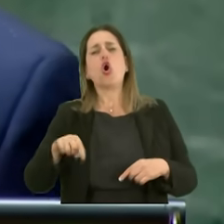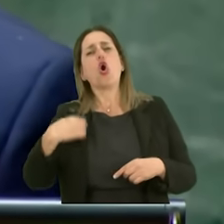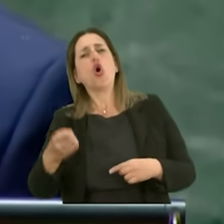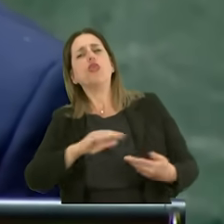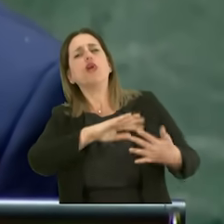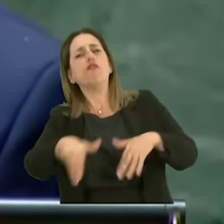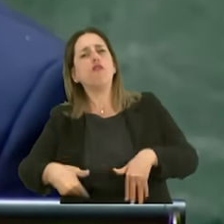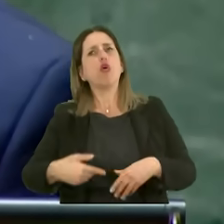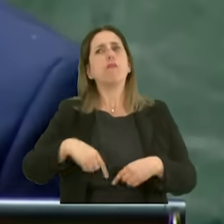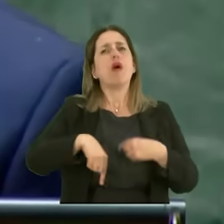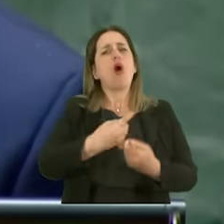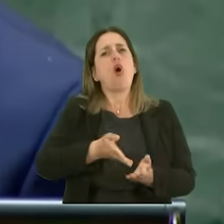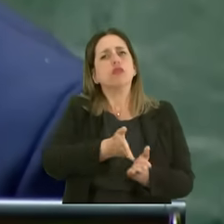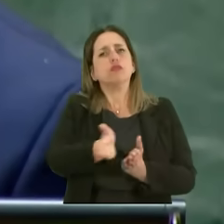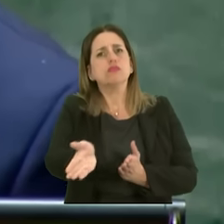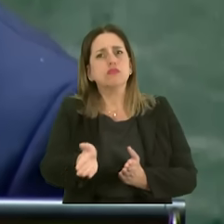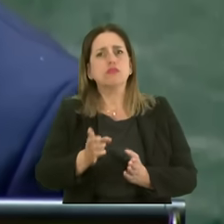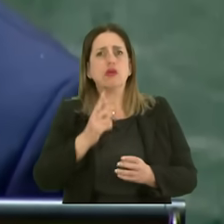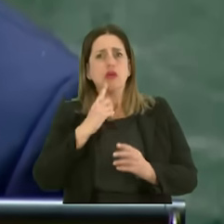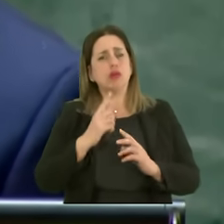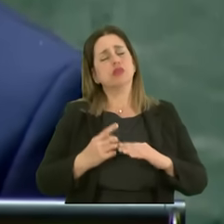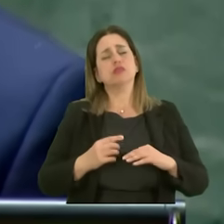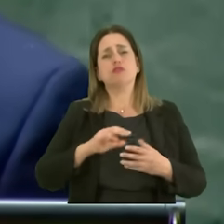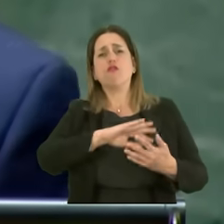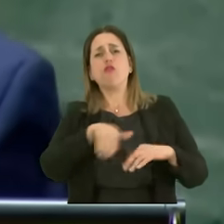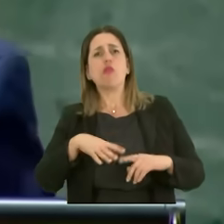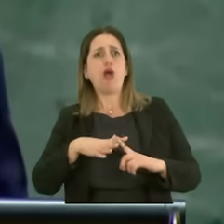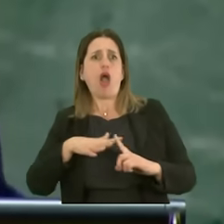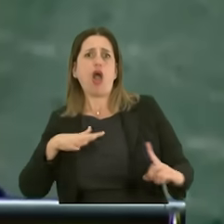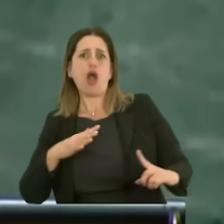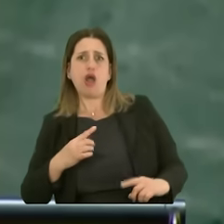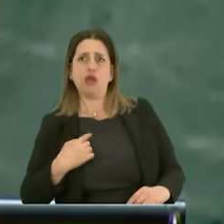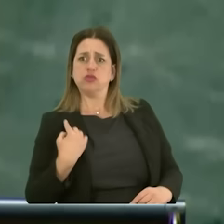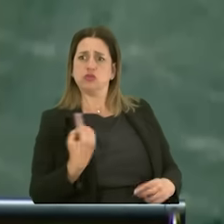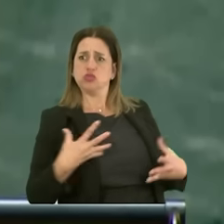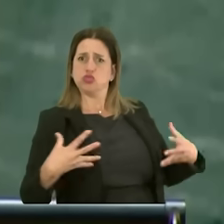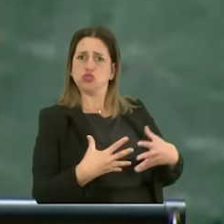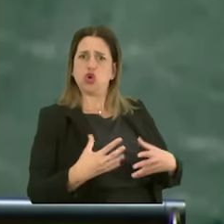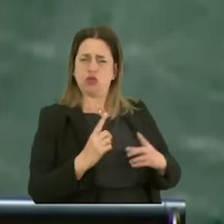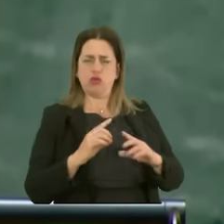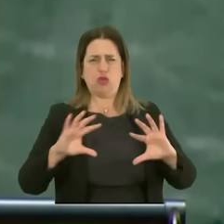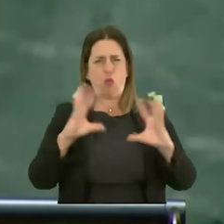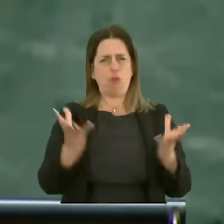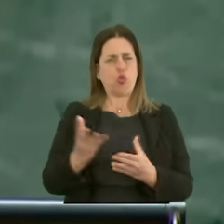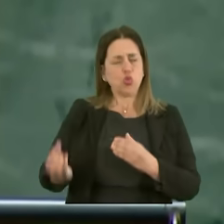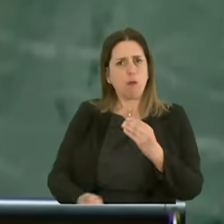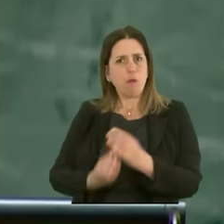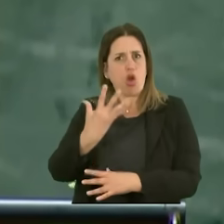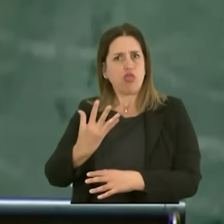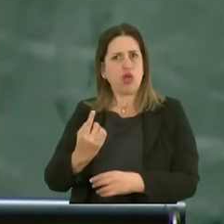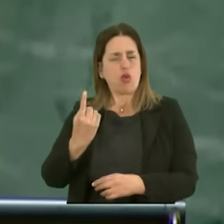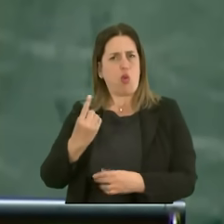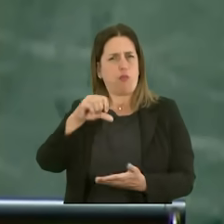opción es aislarse se entiende en este mundo tan interconectado alguien que